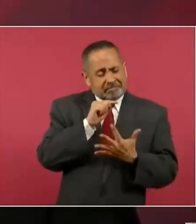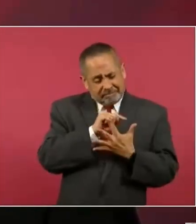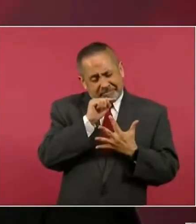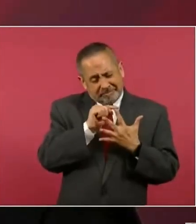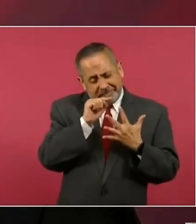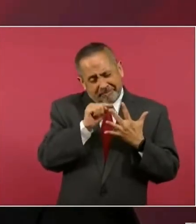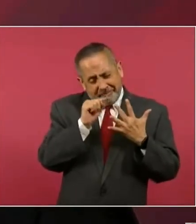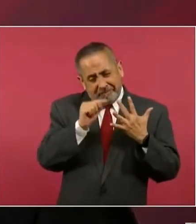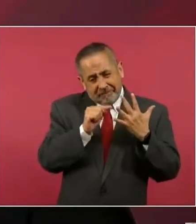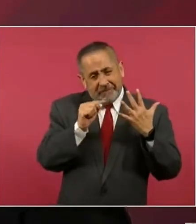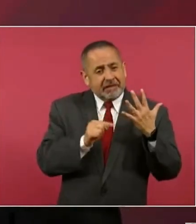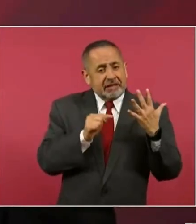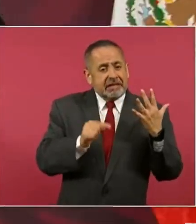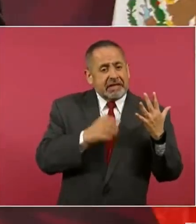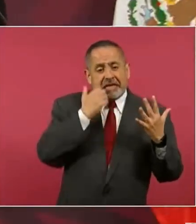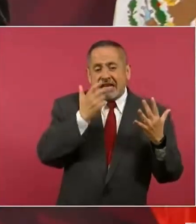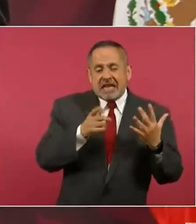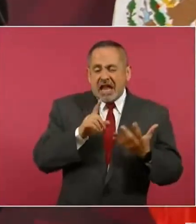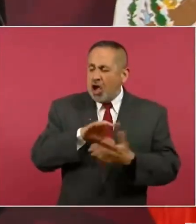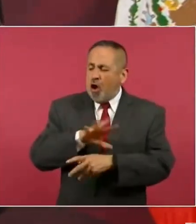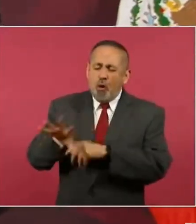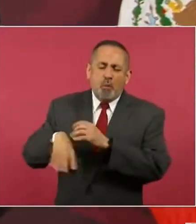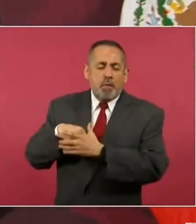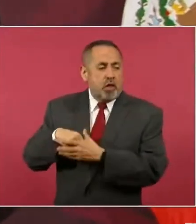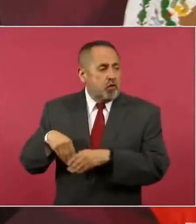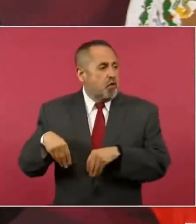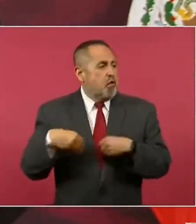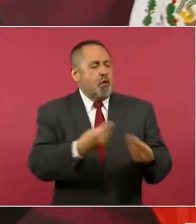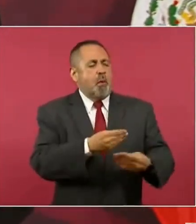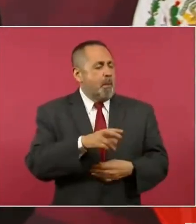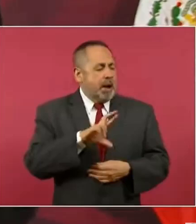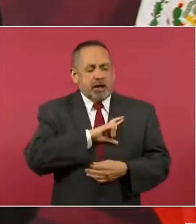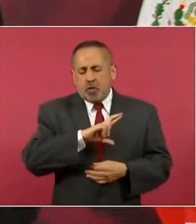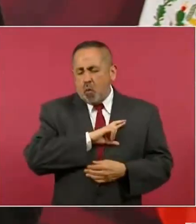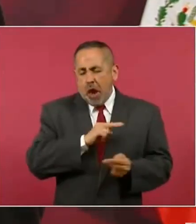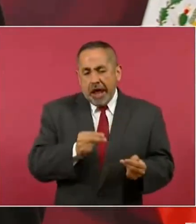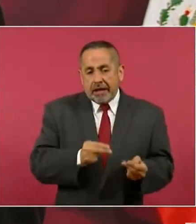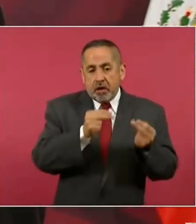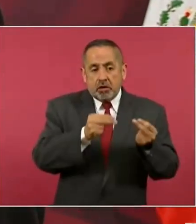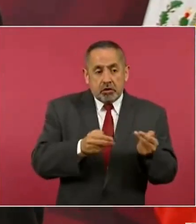todas las reformas que se hicieron a la Constitución.